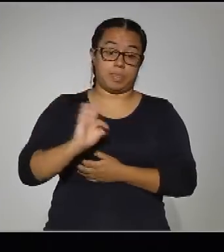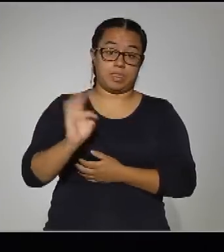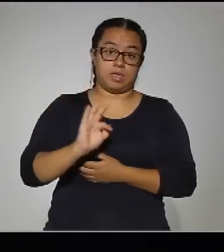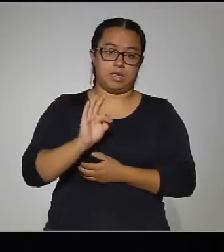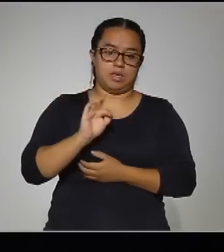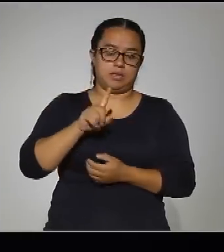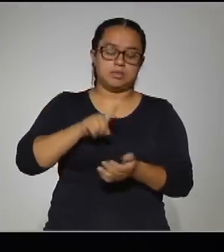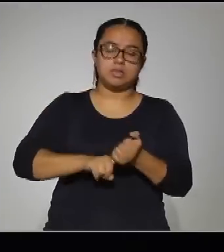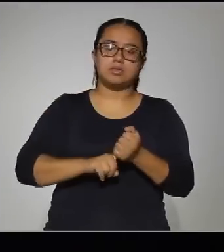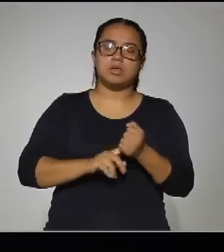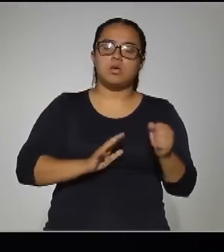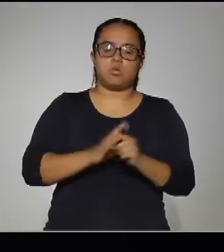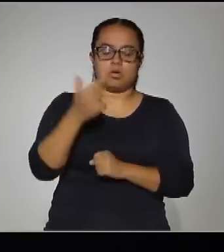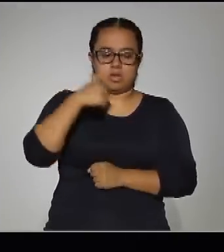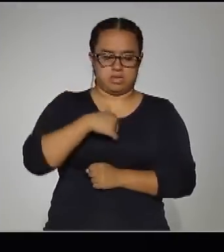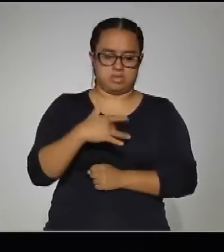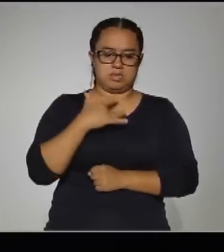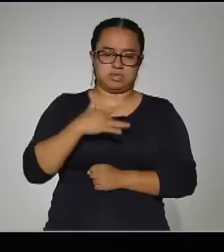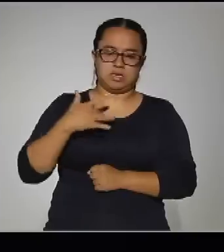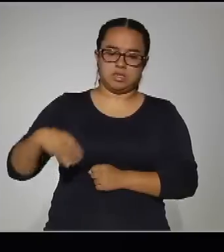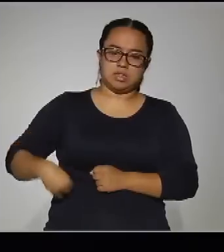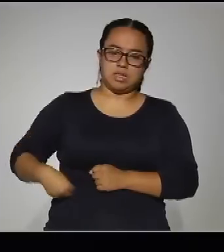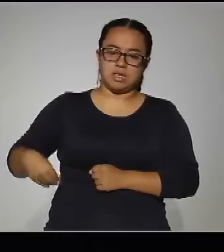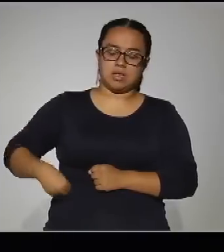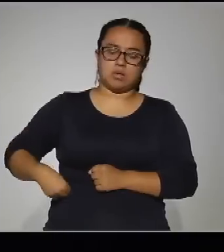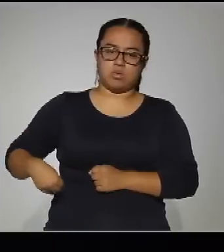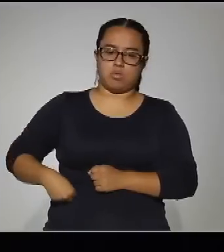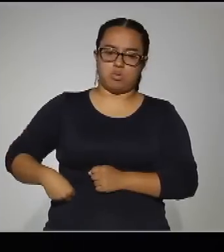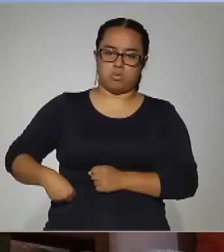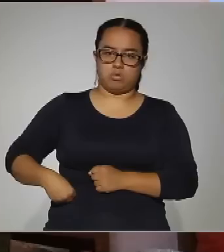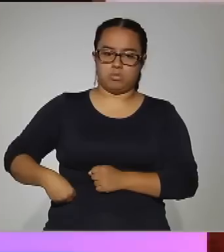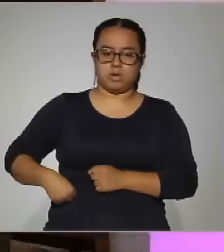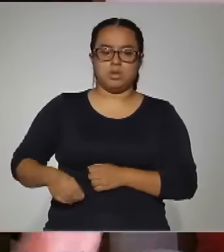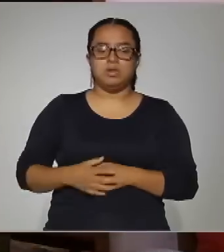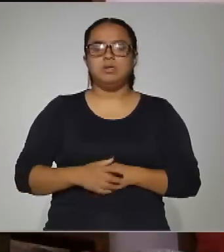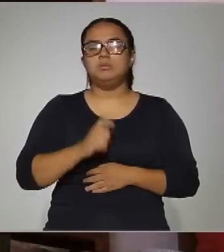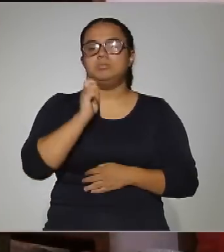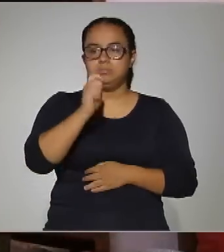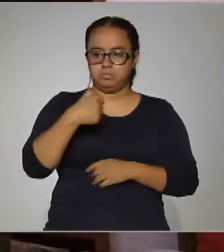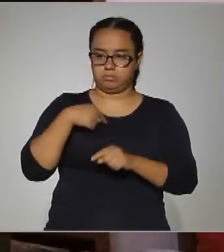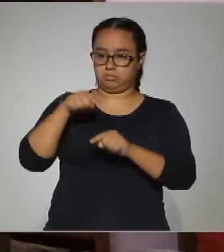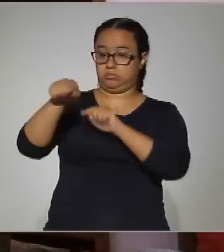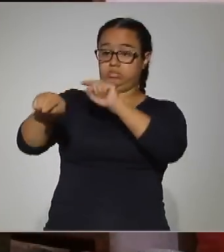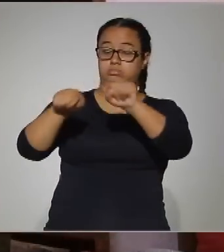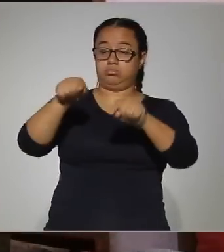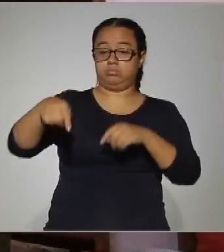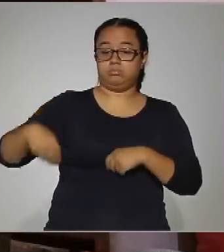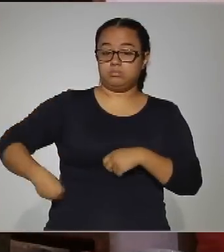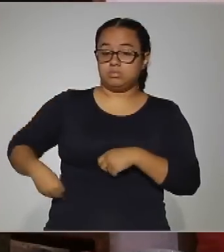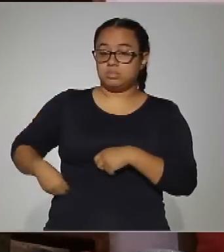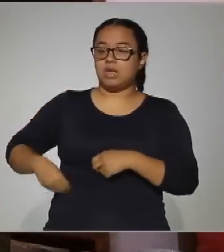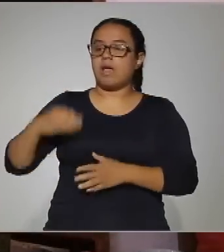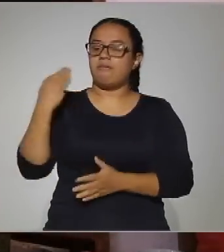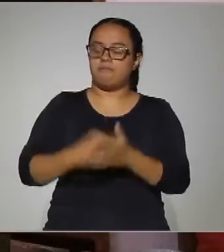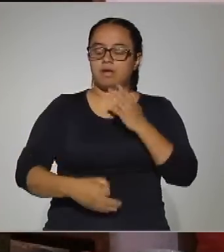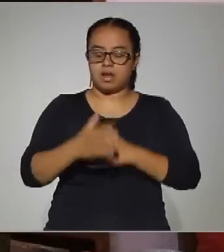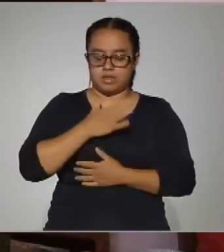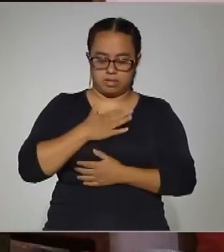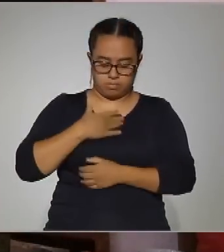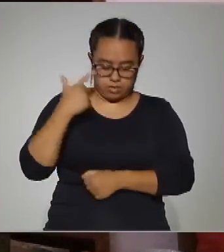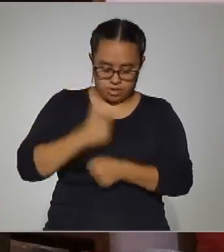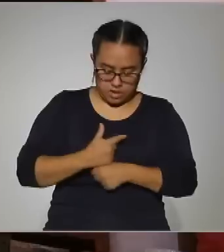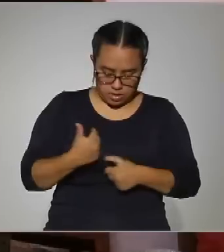elemento subyacente una culpa inconsciente en realidad primeramente experimentada en uno mismo. Es decir, culpo al otro de lo que no puedo reconocer primero en